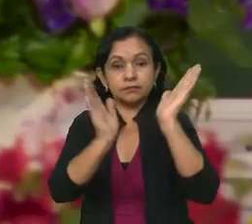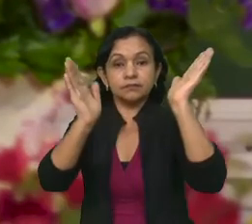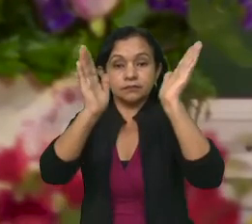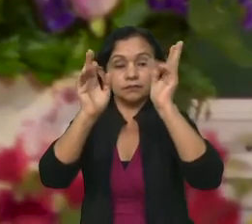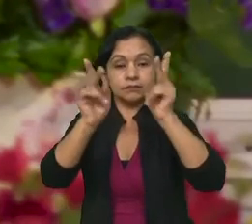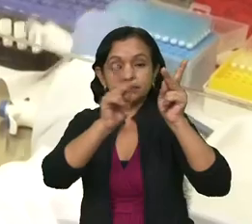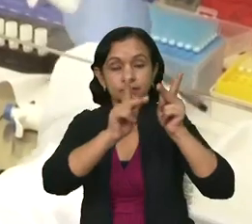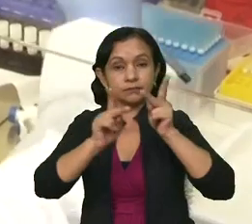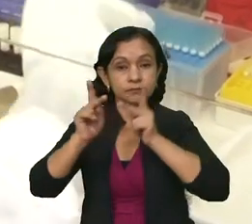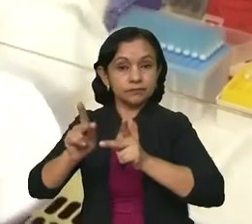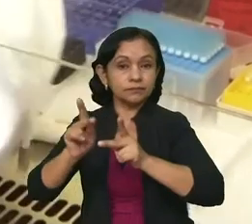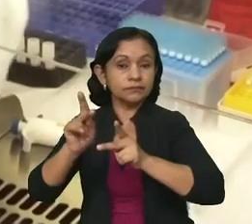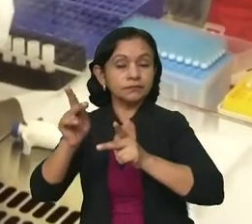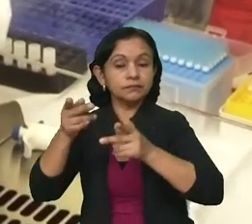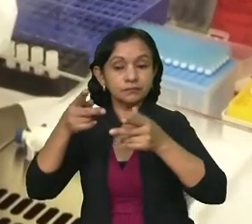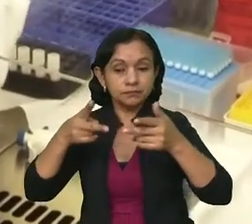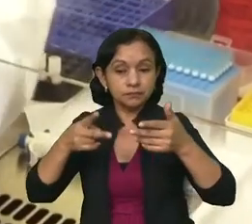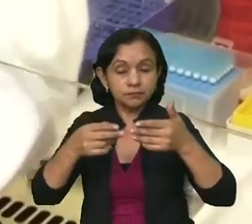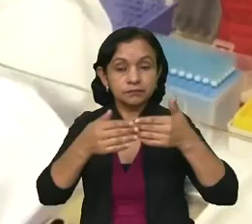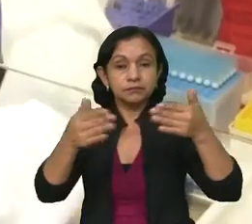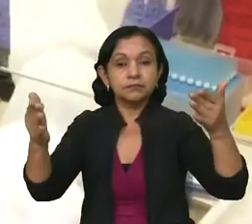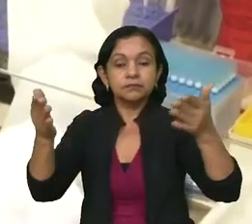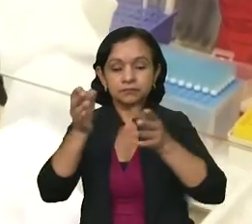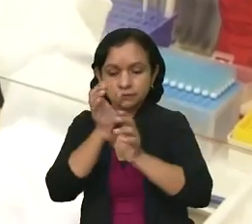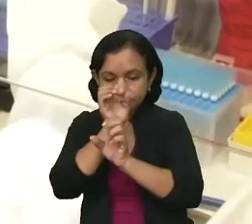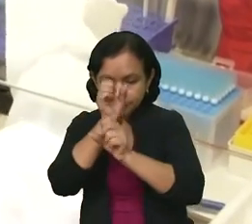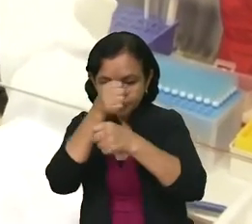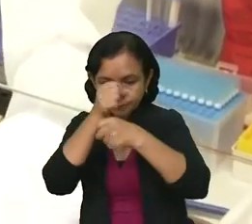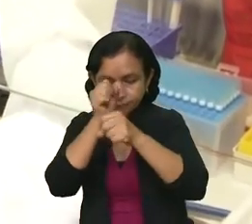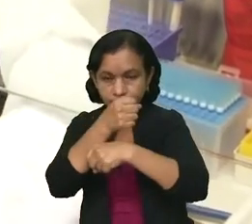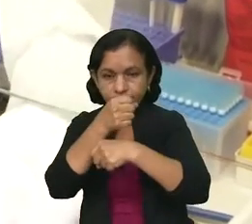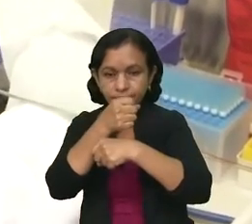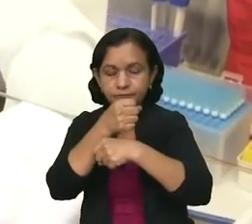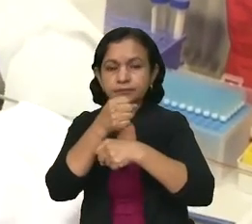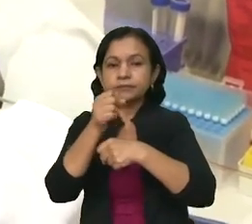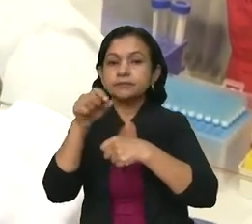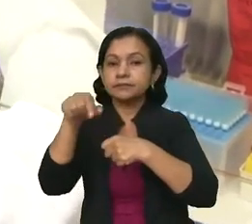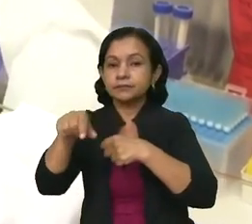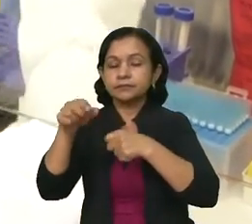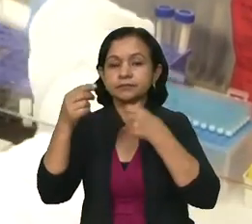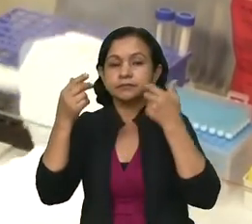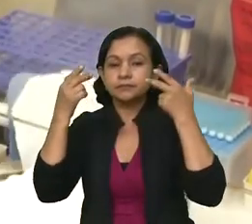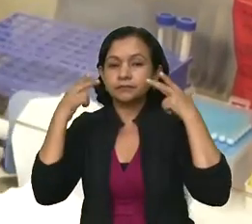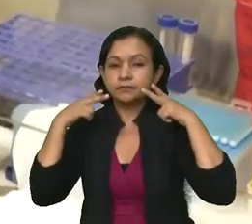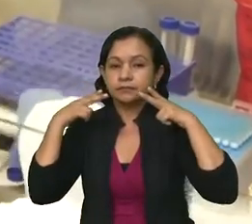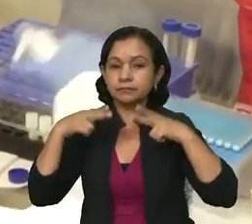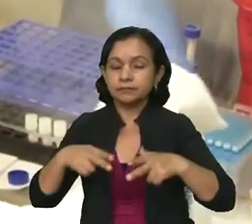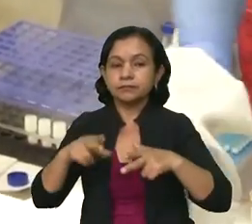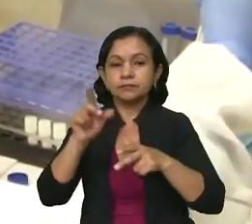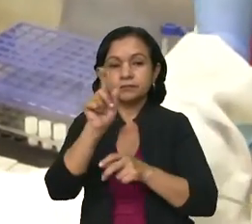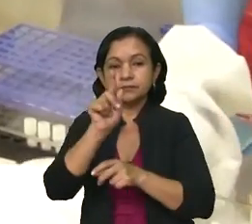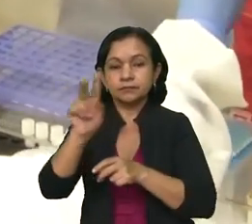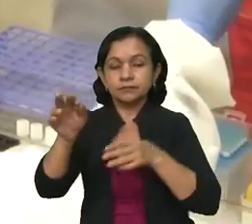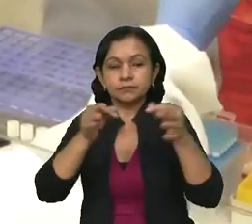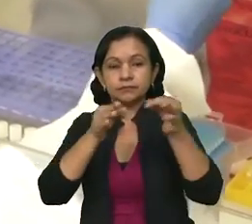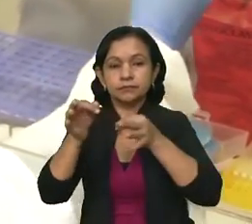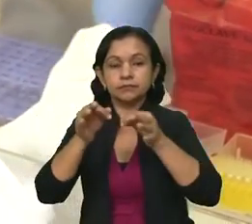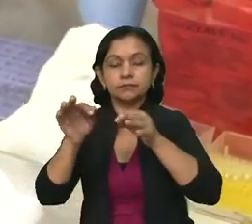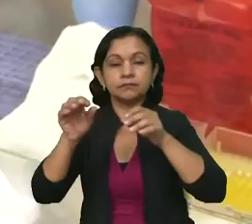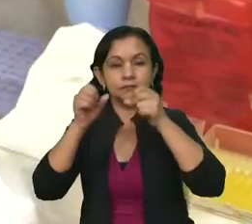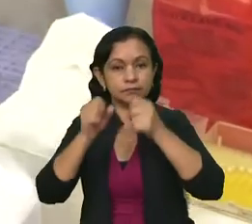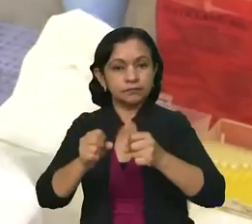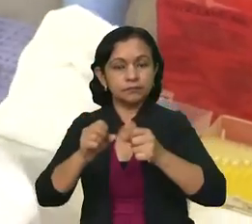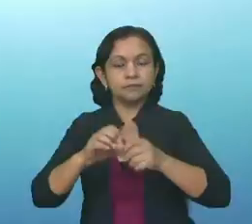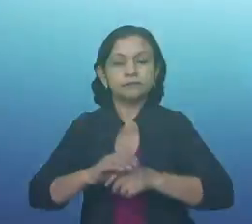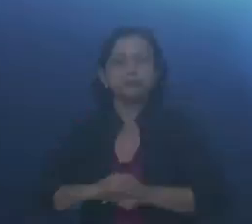asegurados, además de la inauguración de un nuevo laboratorio de entomología en Chontales. Para el canal parlamentario, les informó Miguel